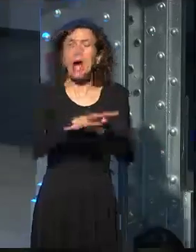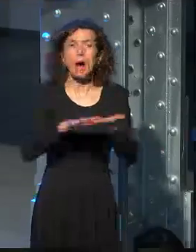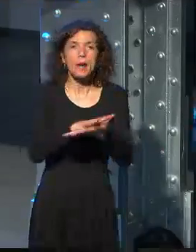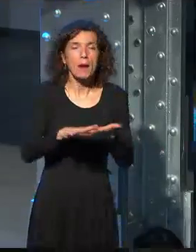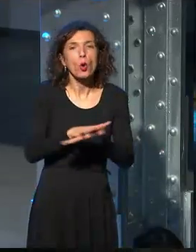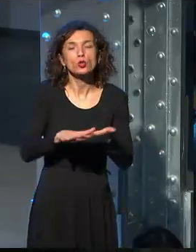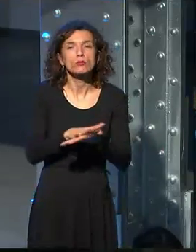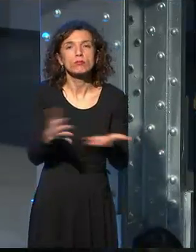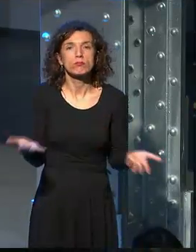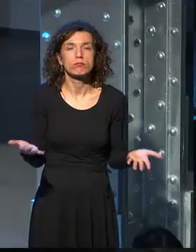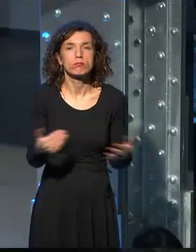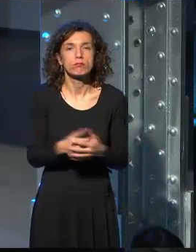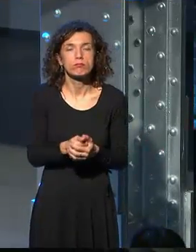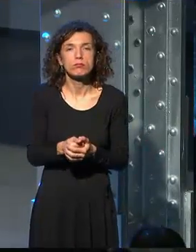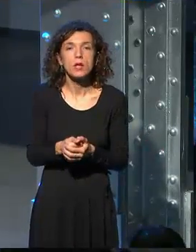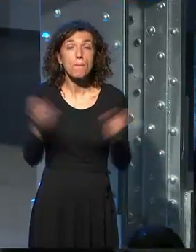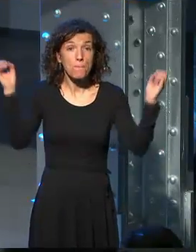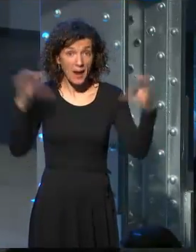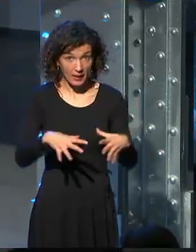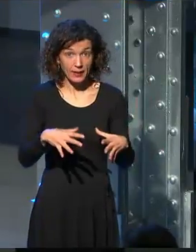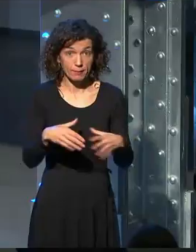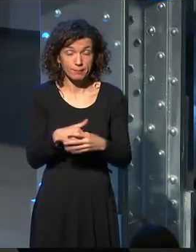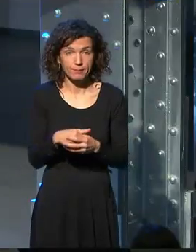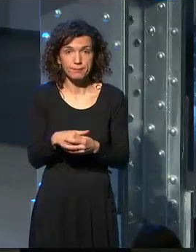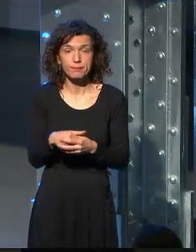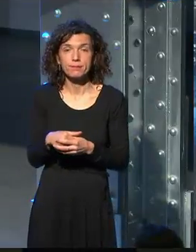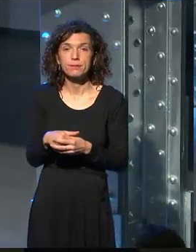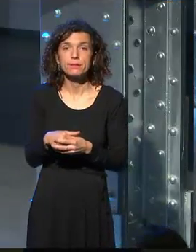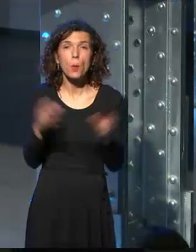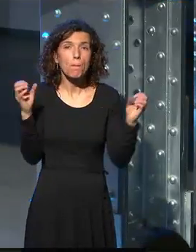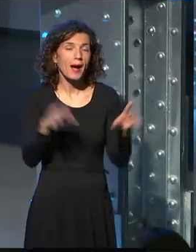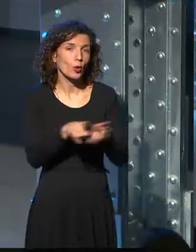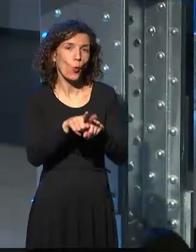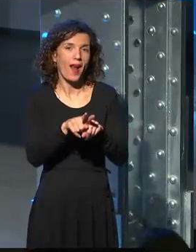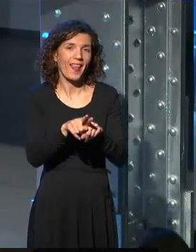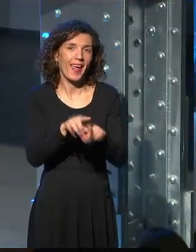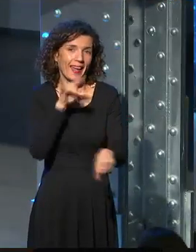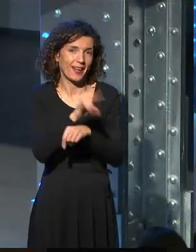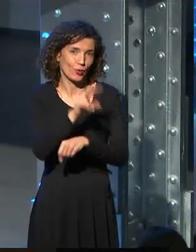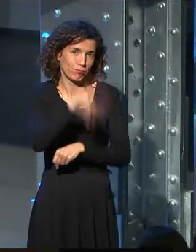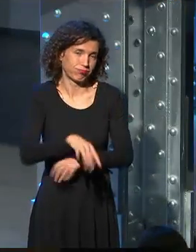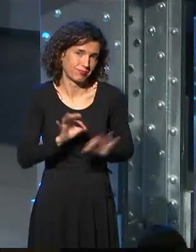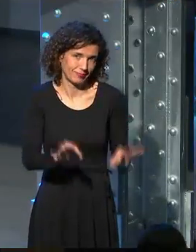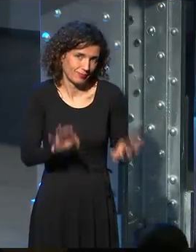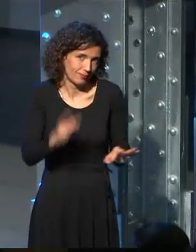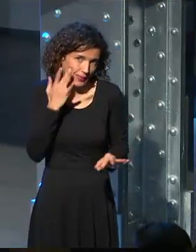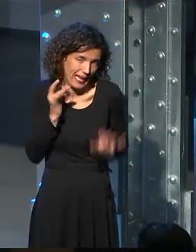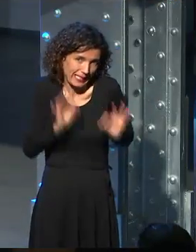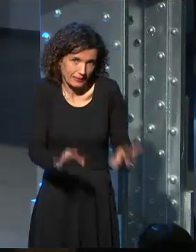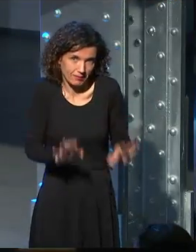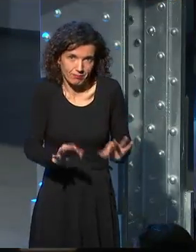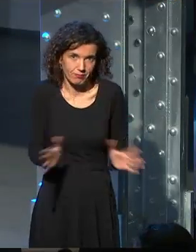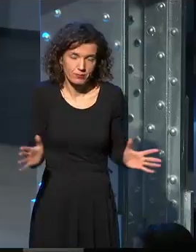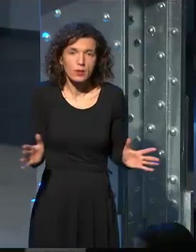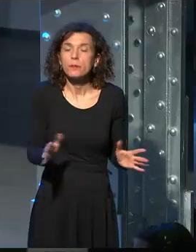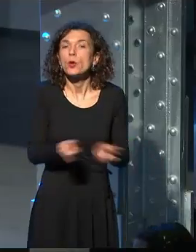hablamos de la magia es un engaño, o sea, literalmente es un engaño, lo que